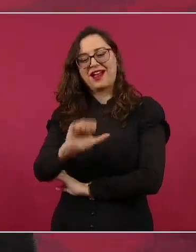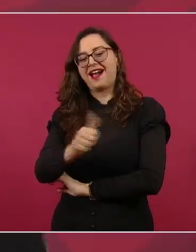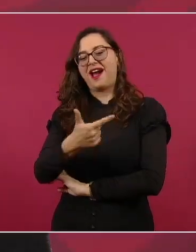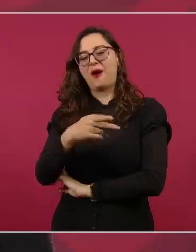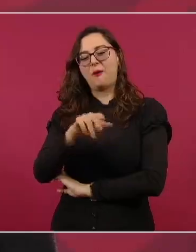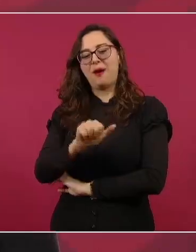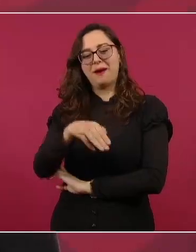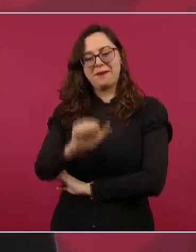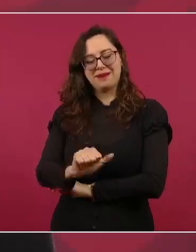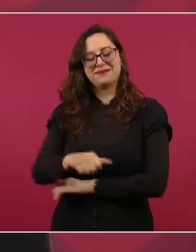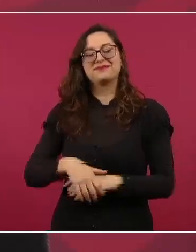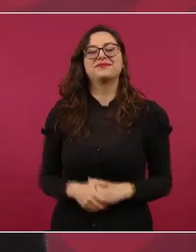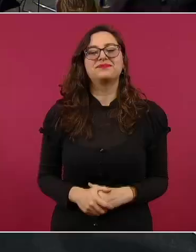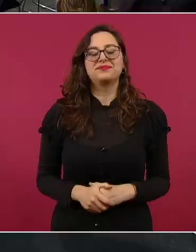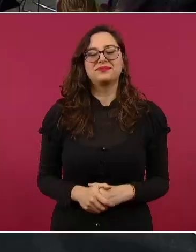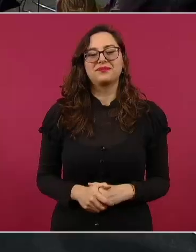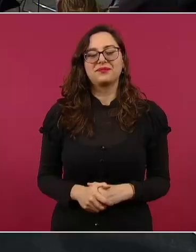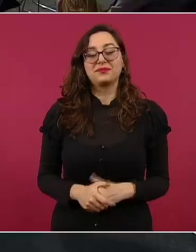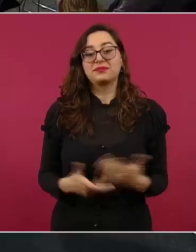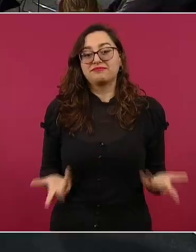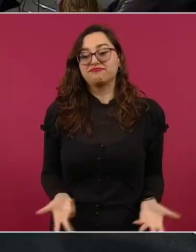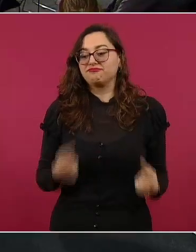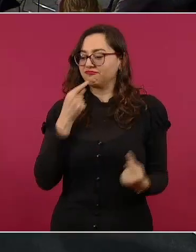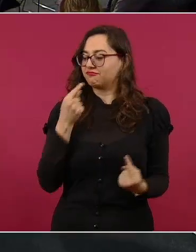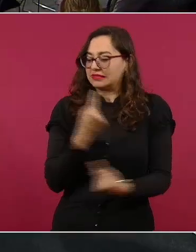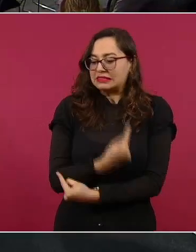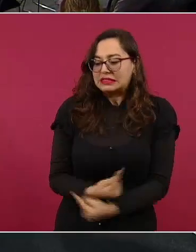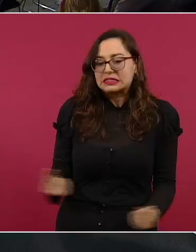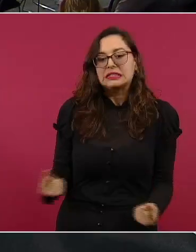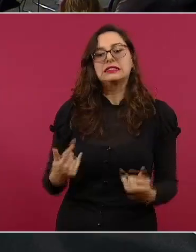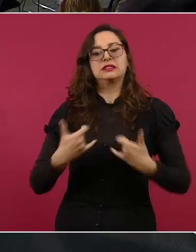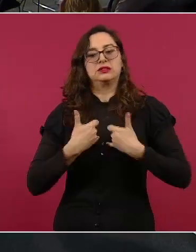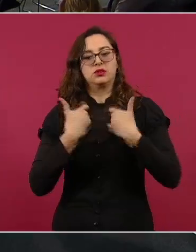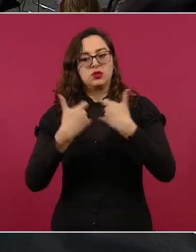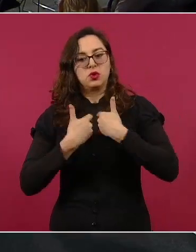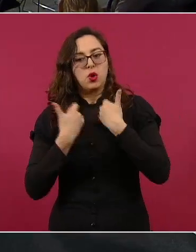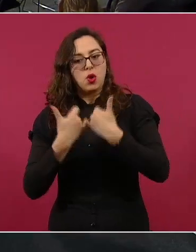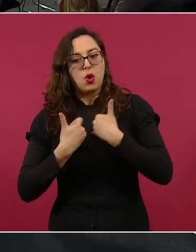Los niños, los jóvenes,